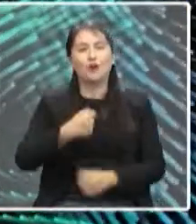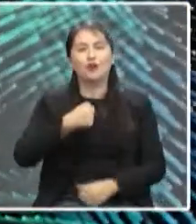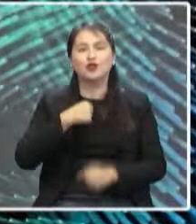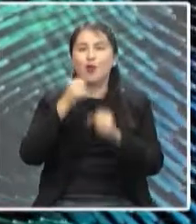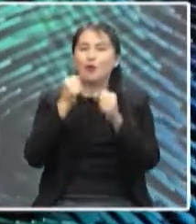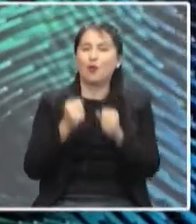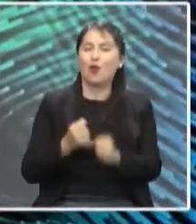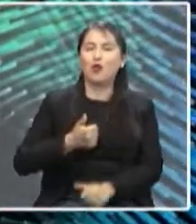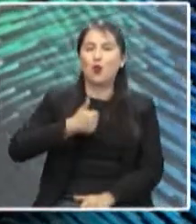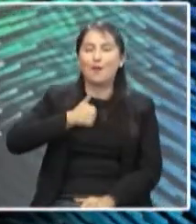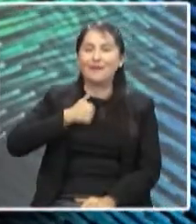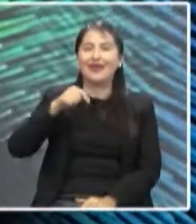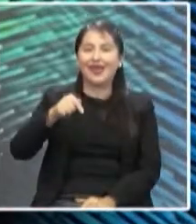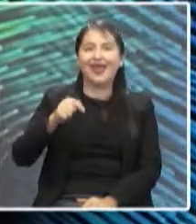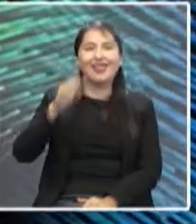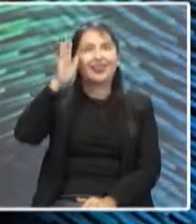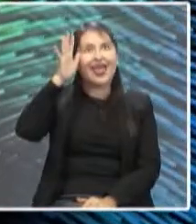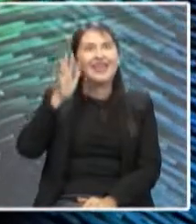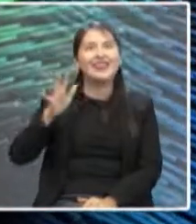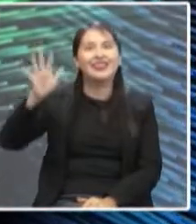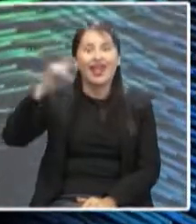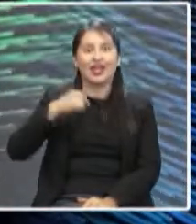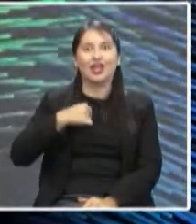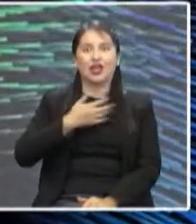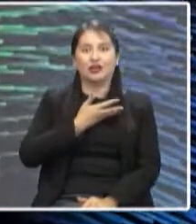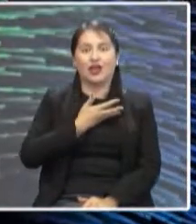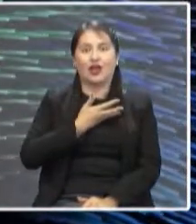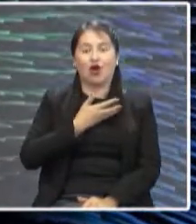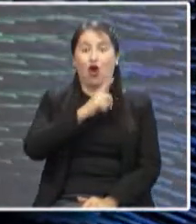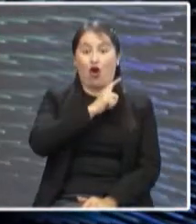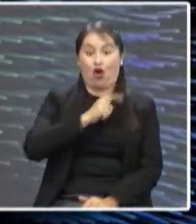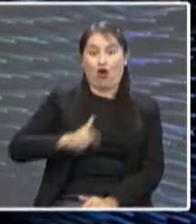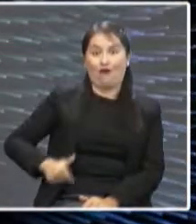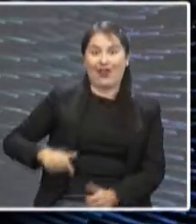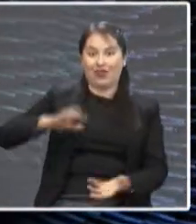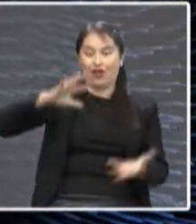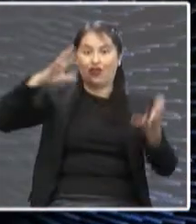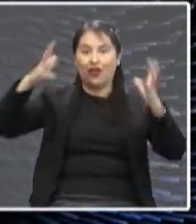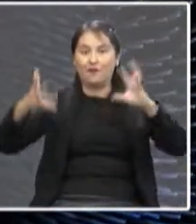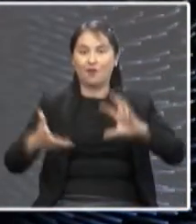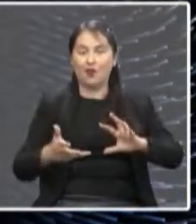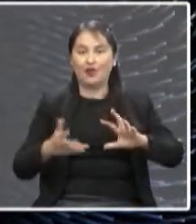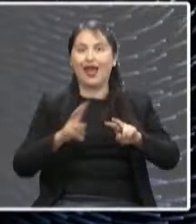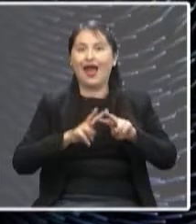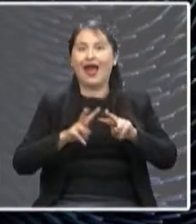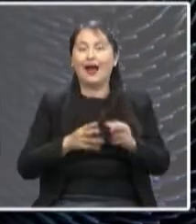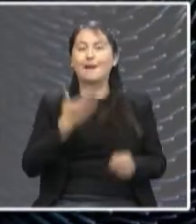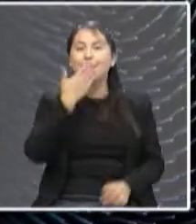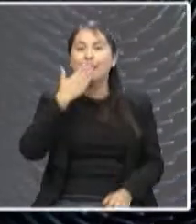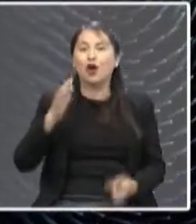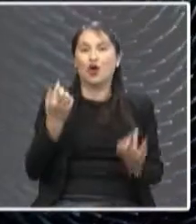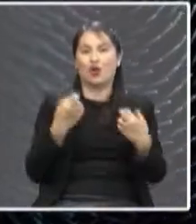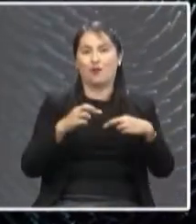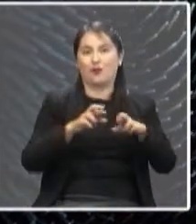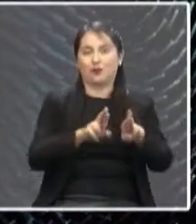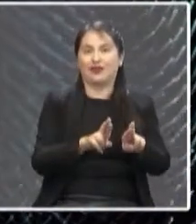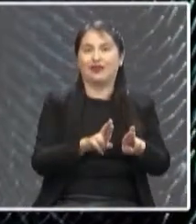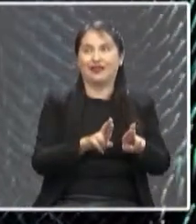tan ambiciosa que yo tengo de que los gobiernos del mundo creen mejores oportunidades, mejores